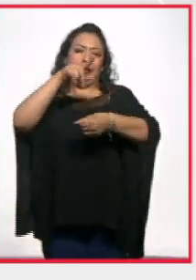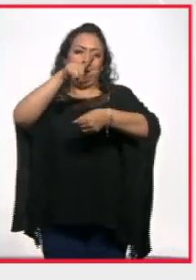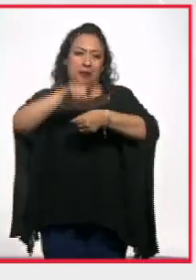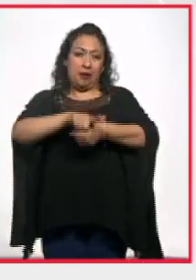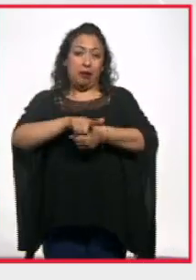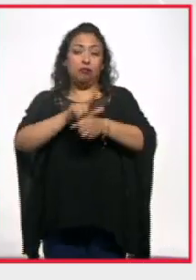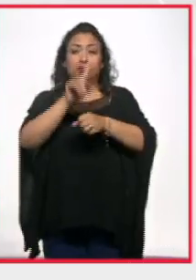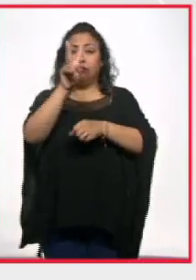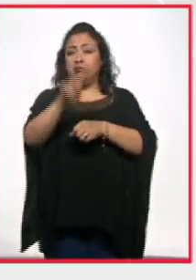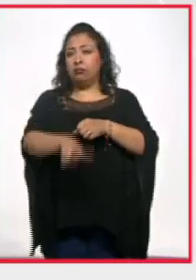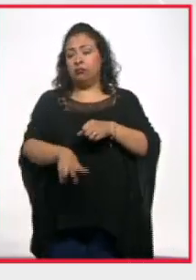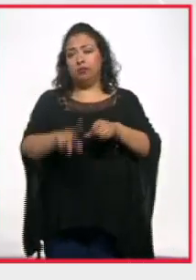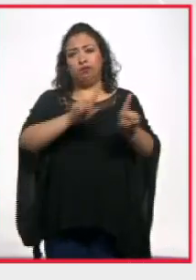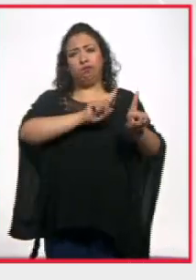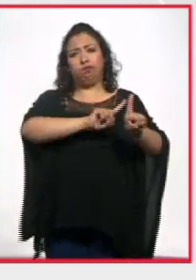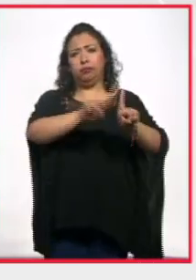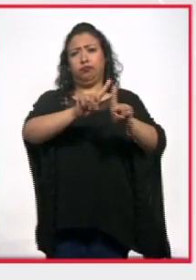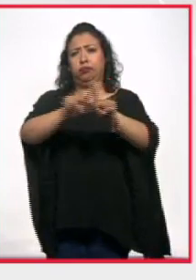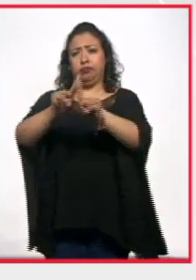es totalmente diverso.